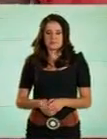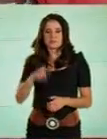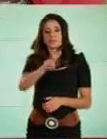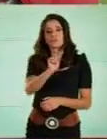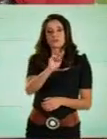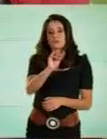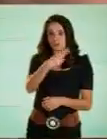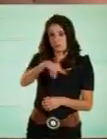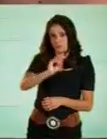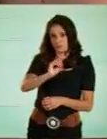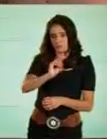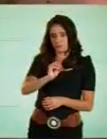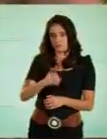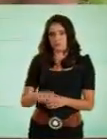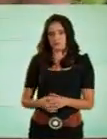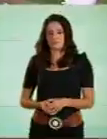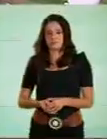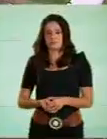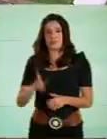Toño.